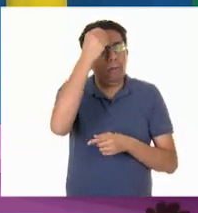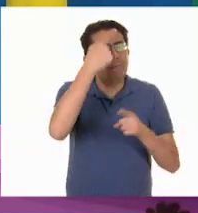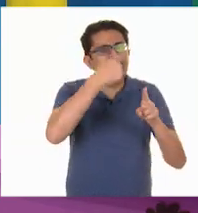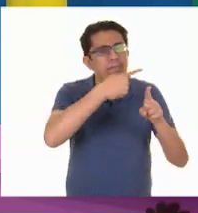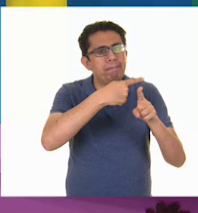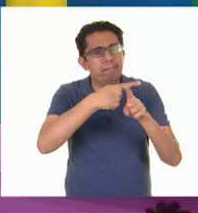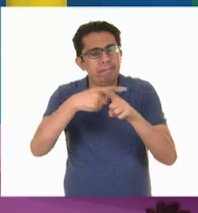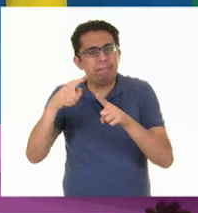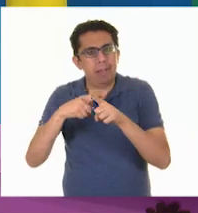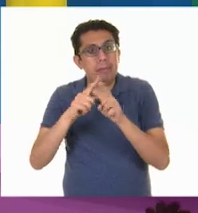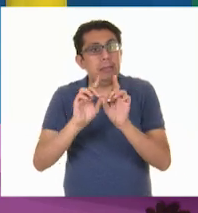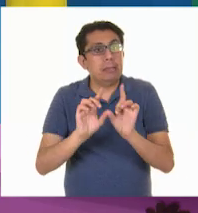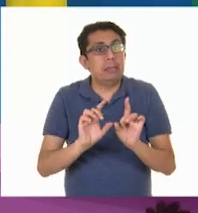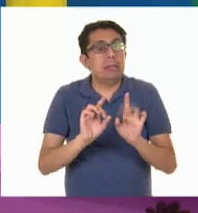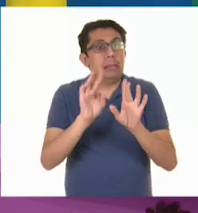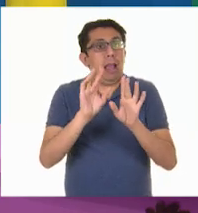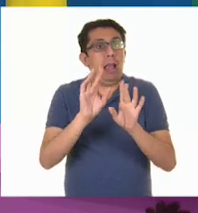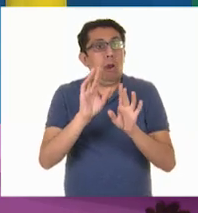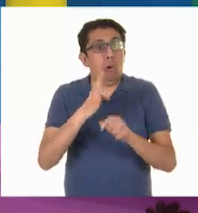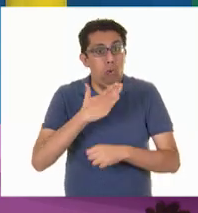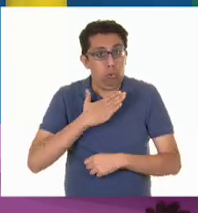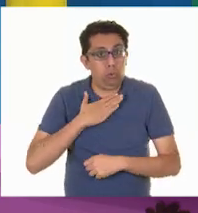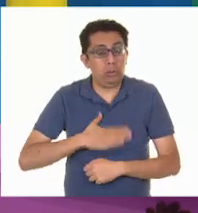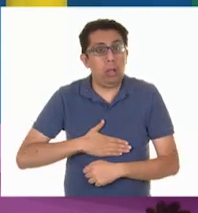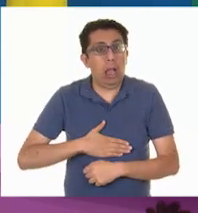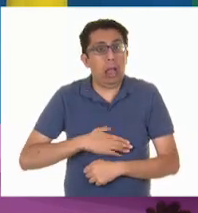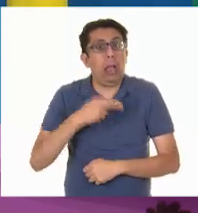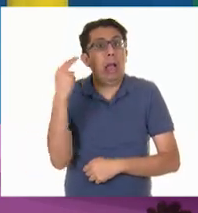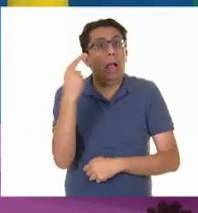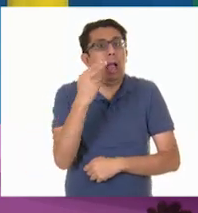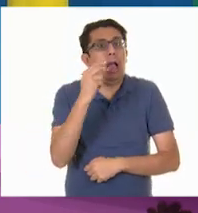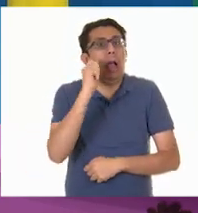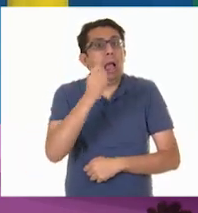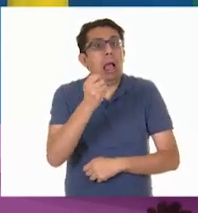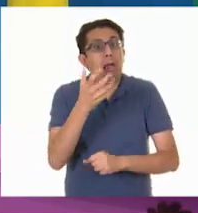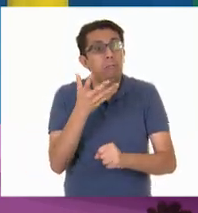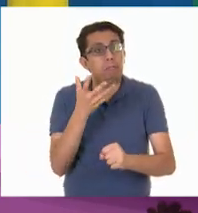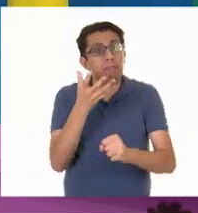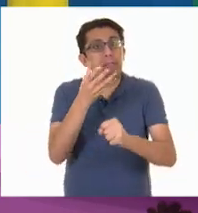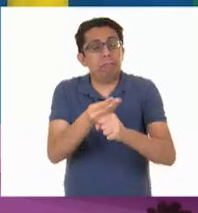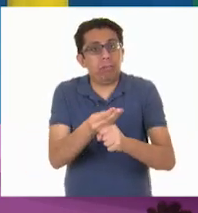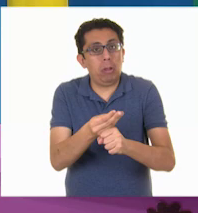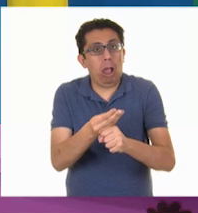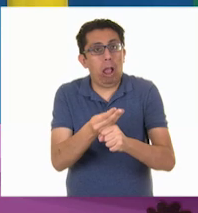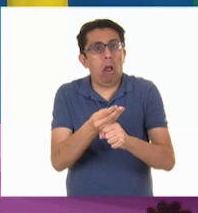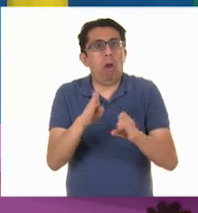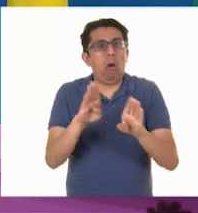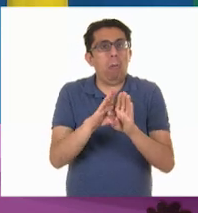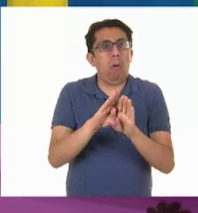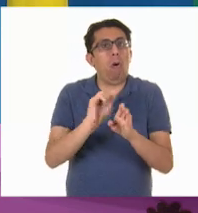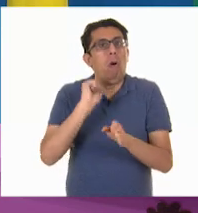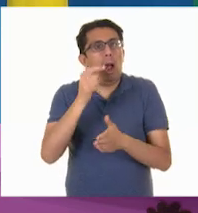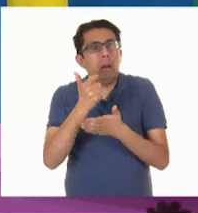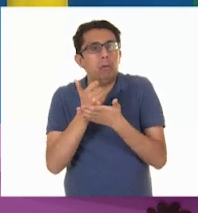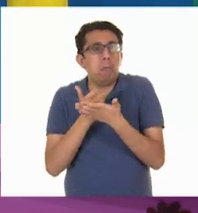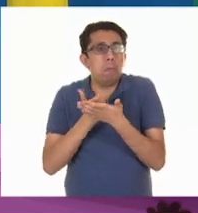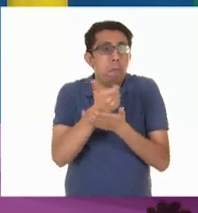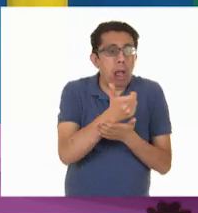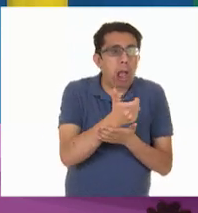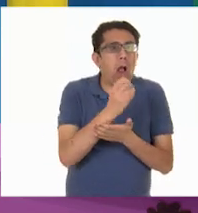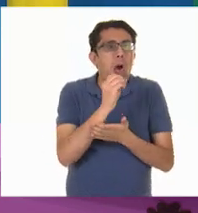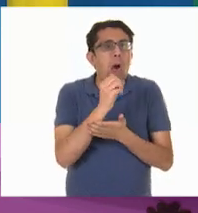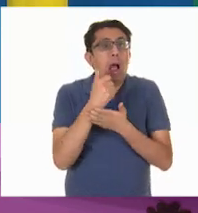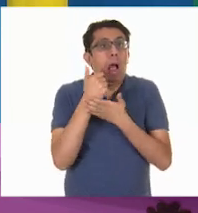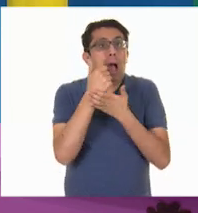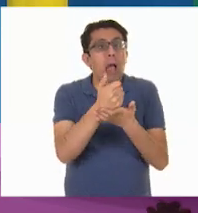personas requerían la reparación del daño, entendido como el pago o un acto que contribuya al bienestar de la víctima y ayude a